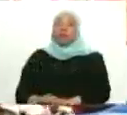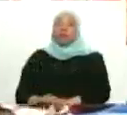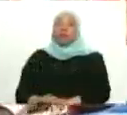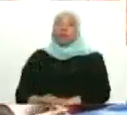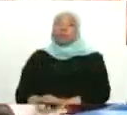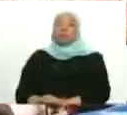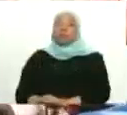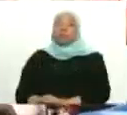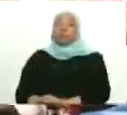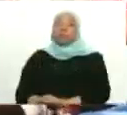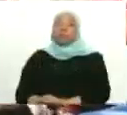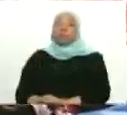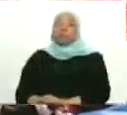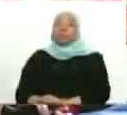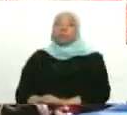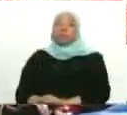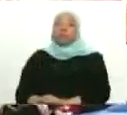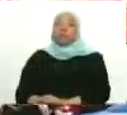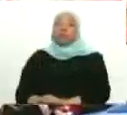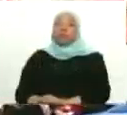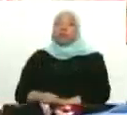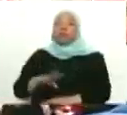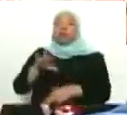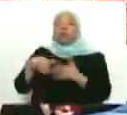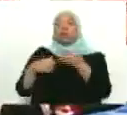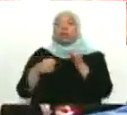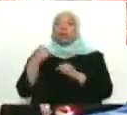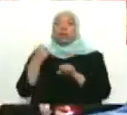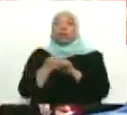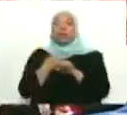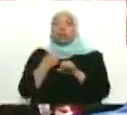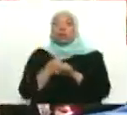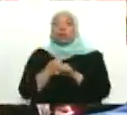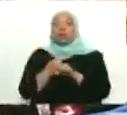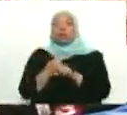Vamos a ir para los 9. Para los 9, una caminadita así bajo